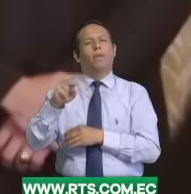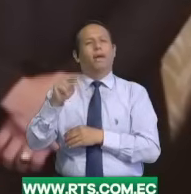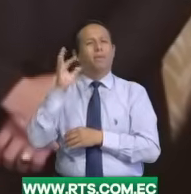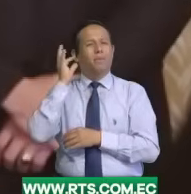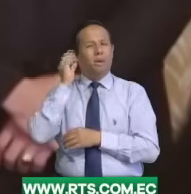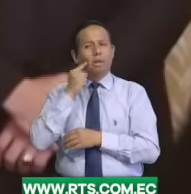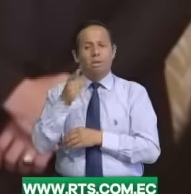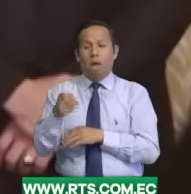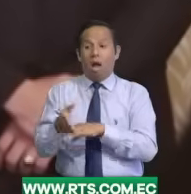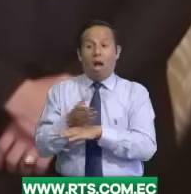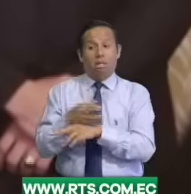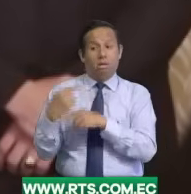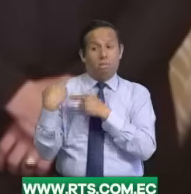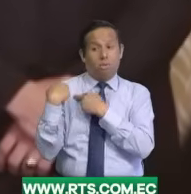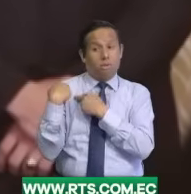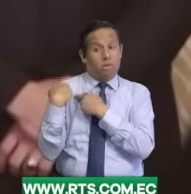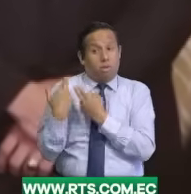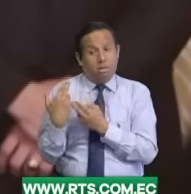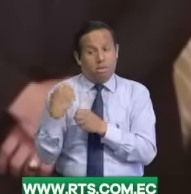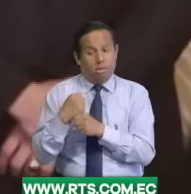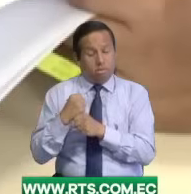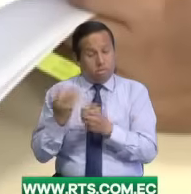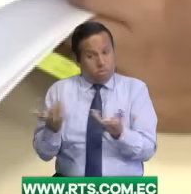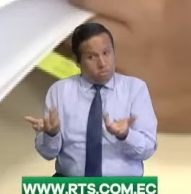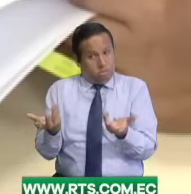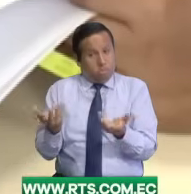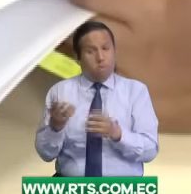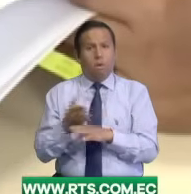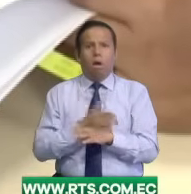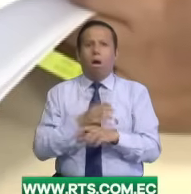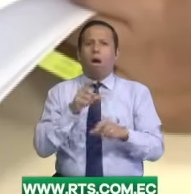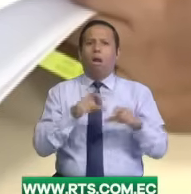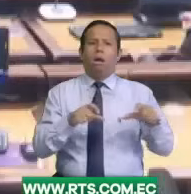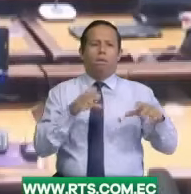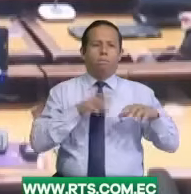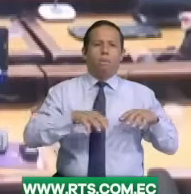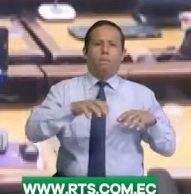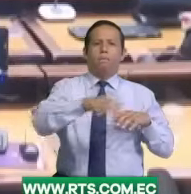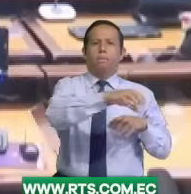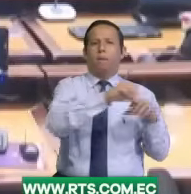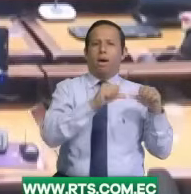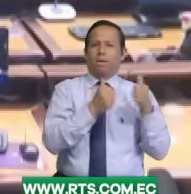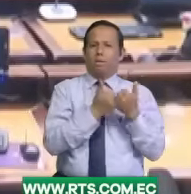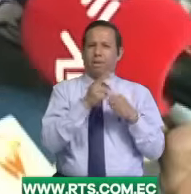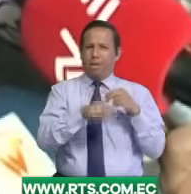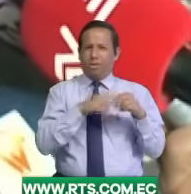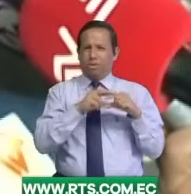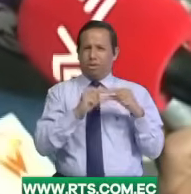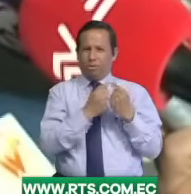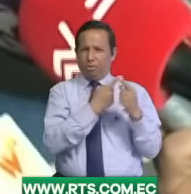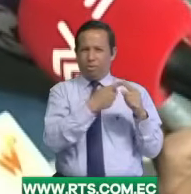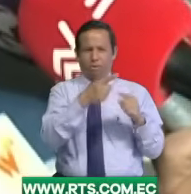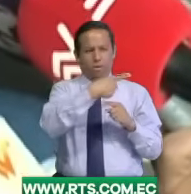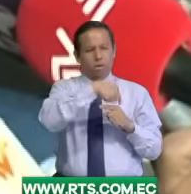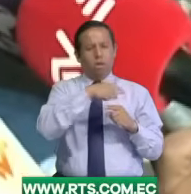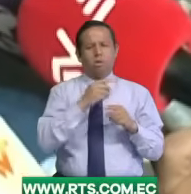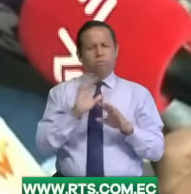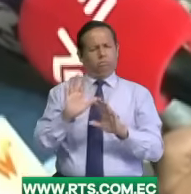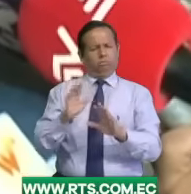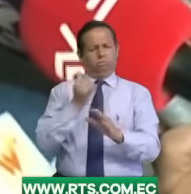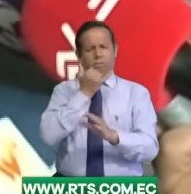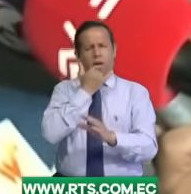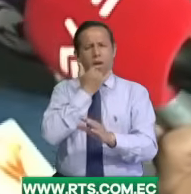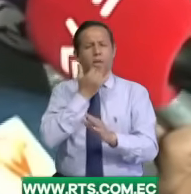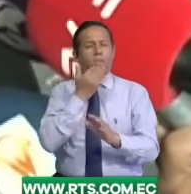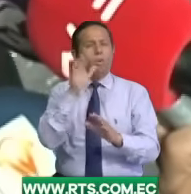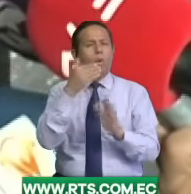abandono injustificado de su cargo, ha sido cuestionada por los bloques de oposición de la Asamblea. Este tema no es un asunto